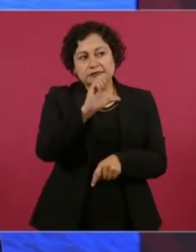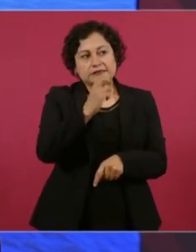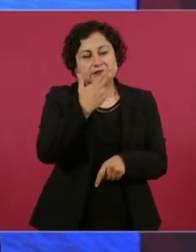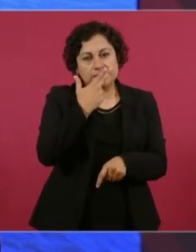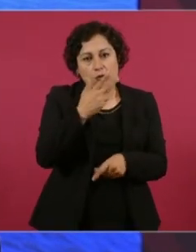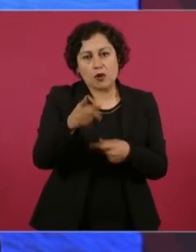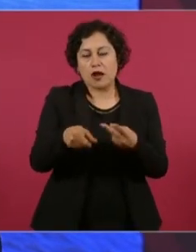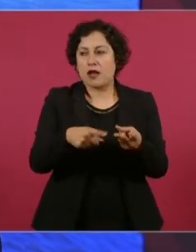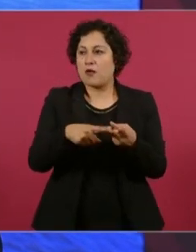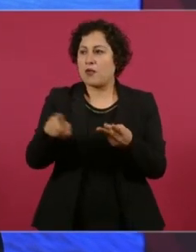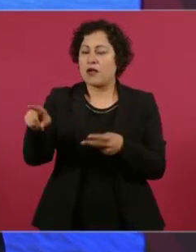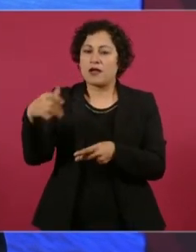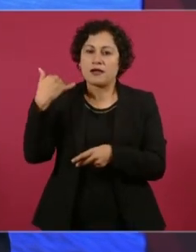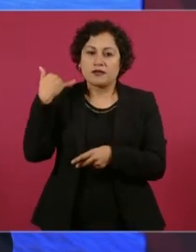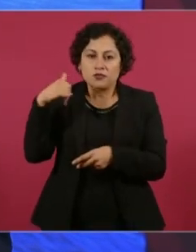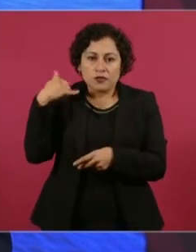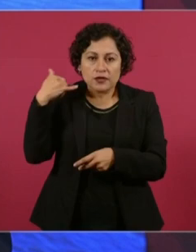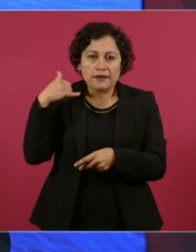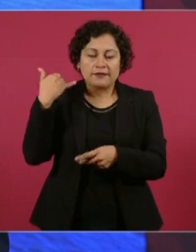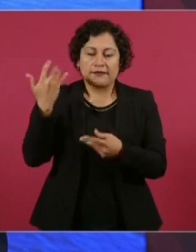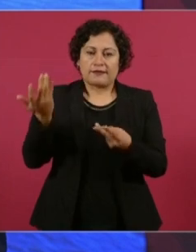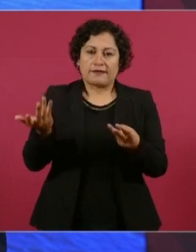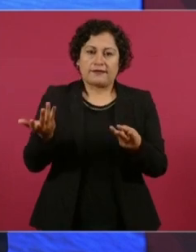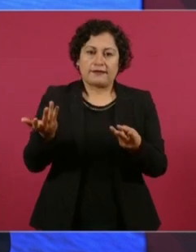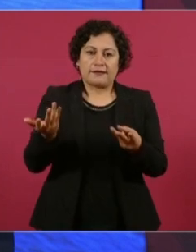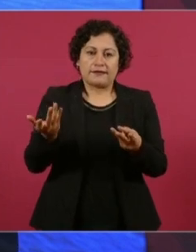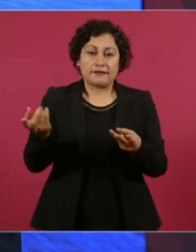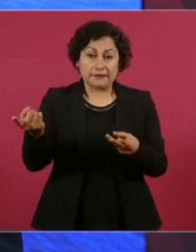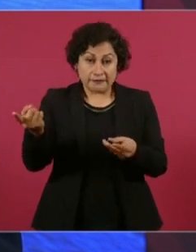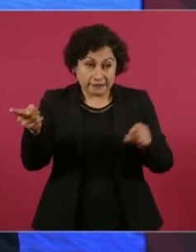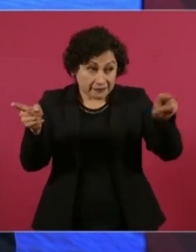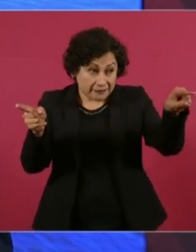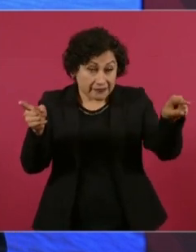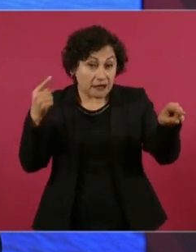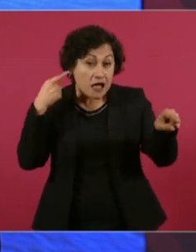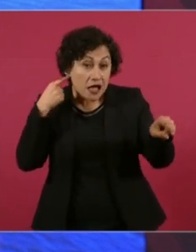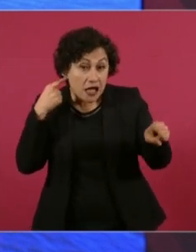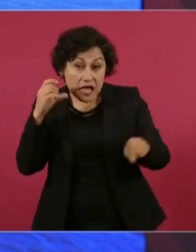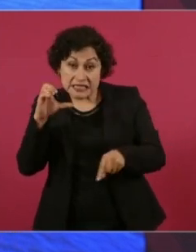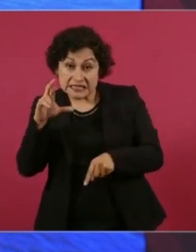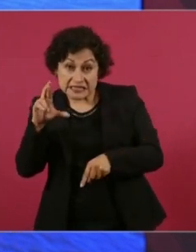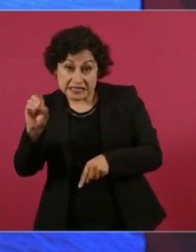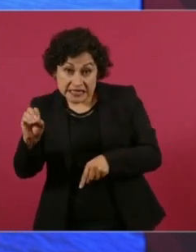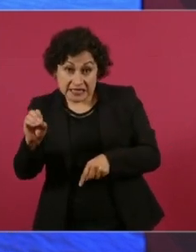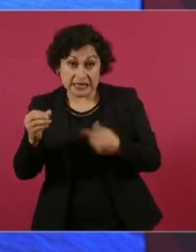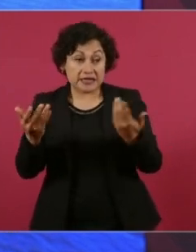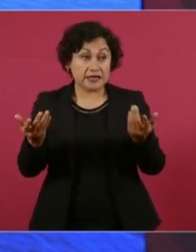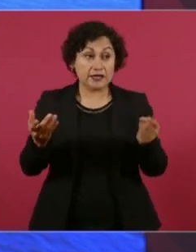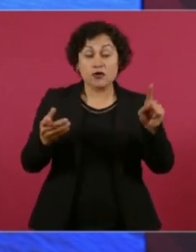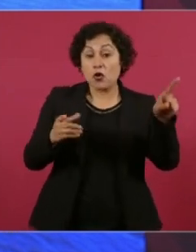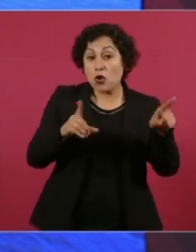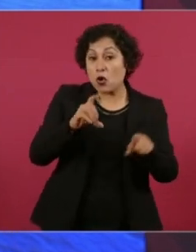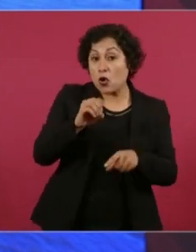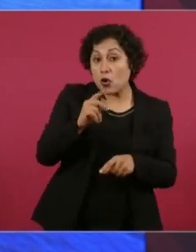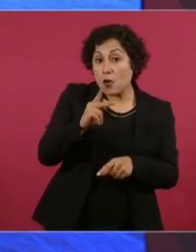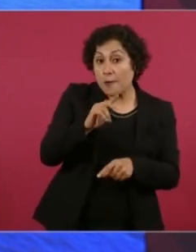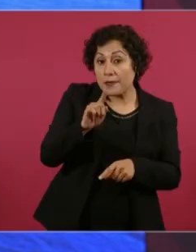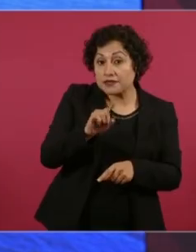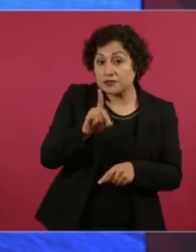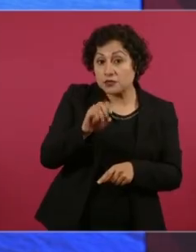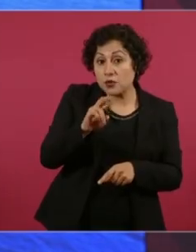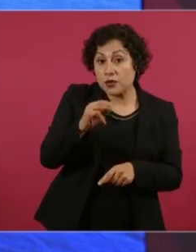Yucatán me escuchen a Ciro o a López Dóriga, o allá en Baja